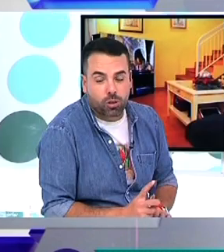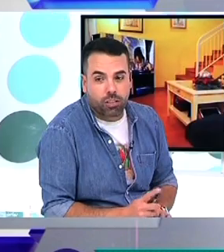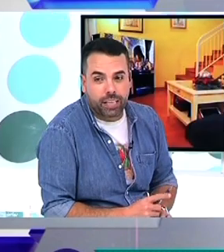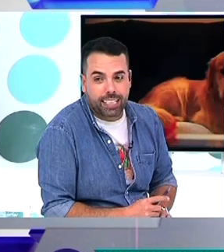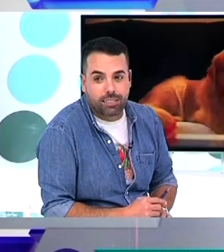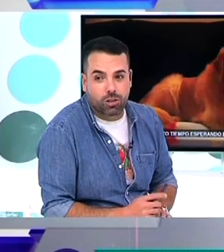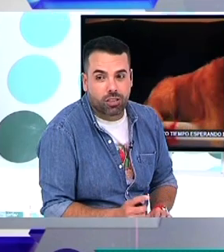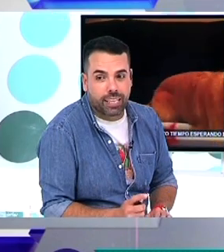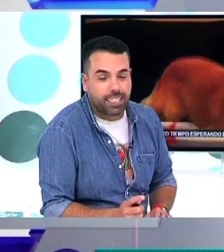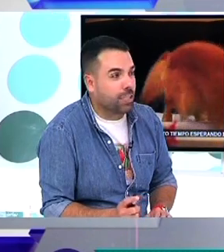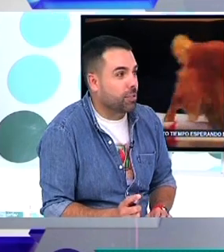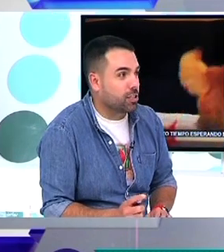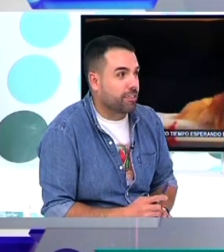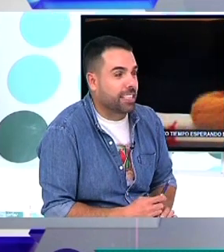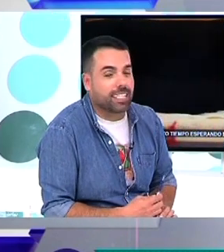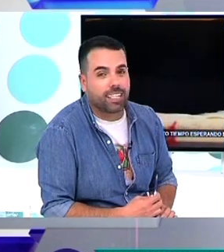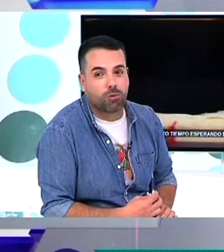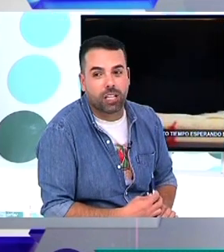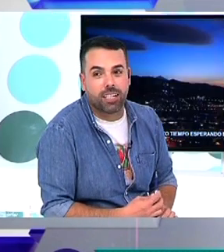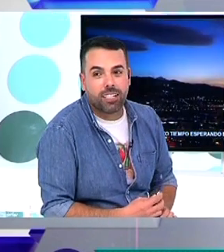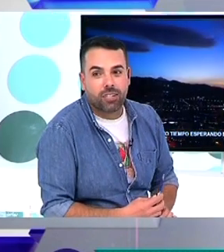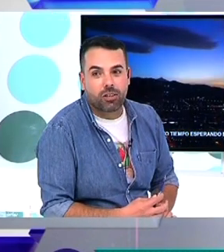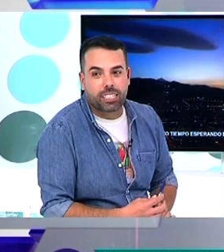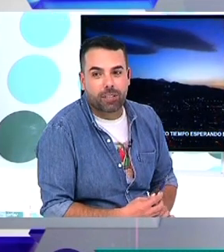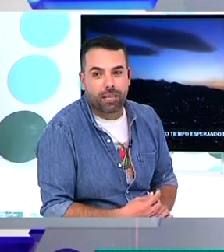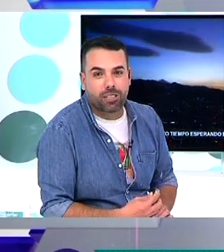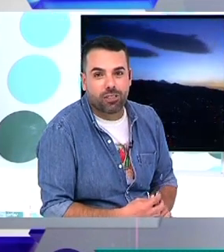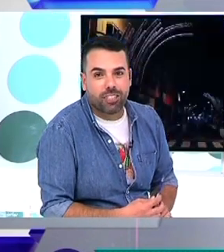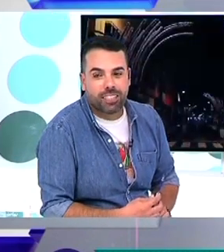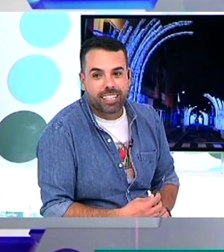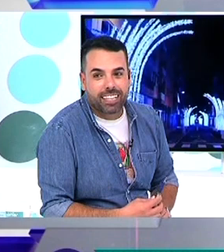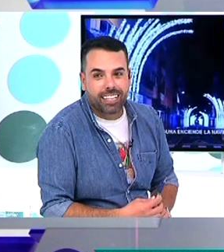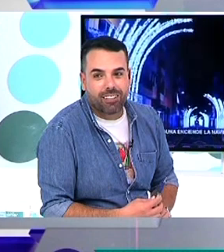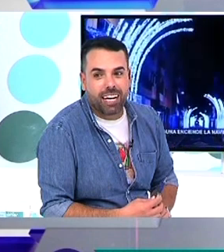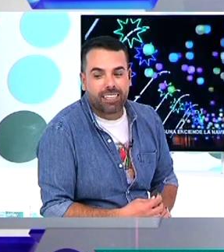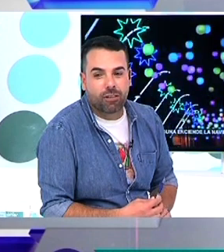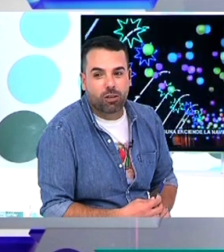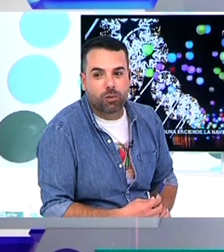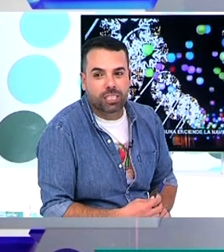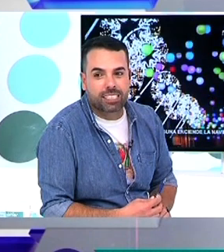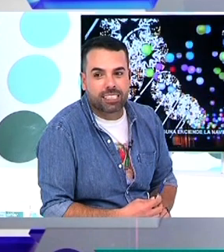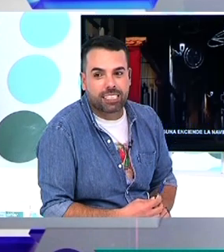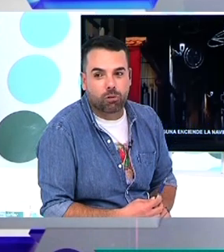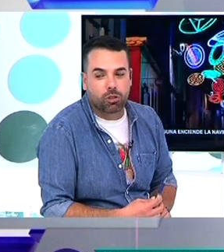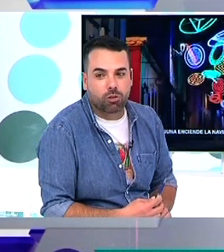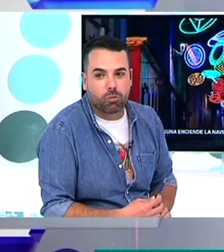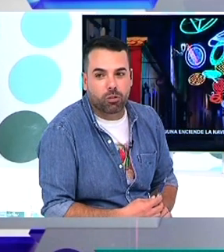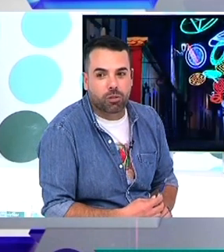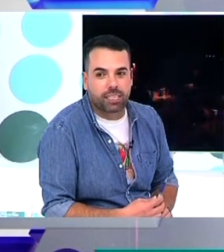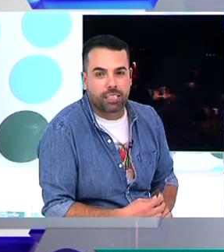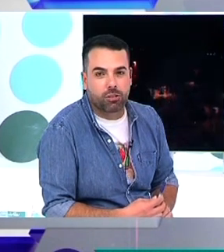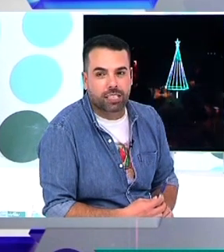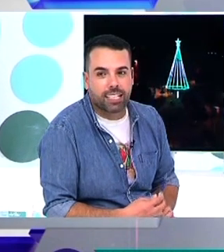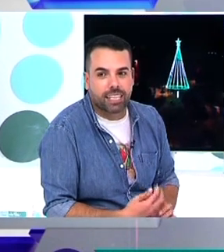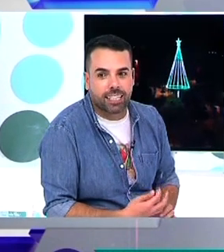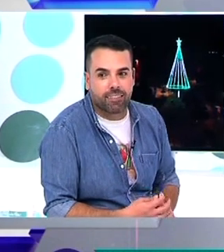spot que nos encantó, que es el de la iluminación navideña en La Laguna, sí. Con ese perro que ahí lo ven como se dice, uy, yo esto no lo puedo ver por la